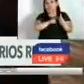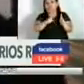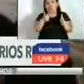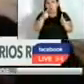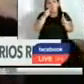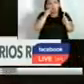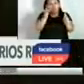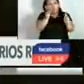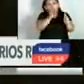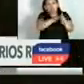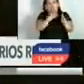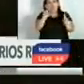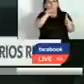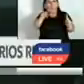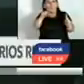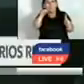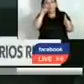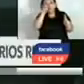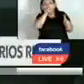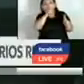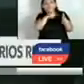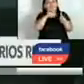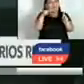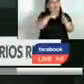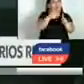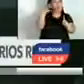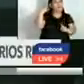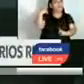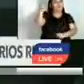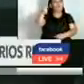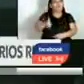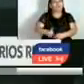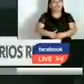rusa Novichok contra el disidente en agosto del año